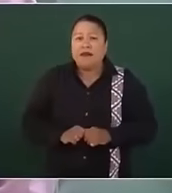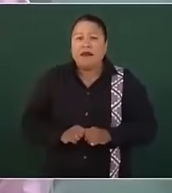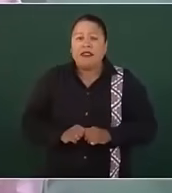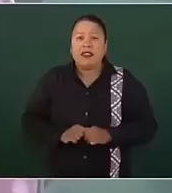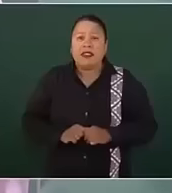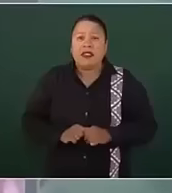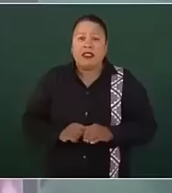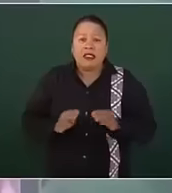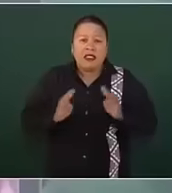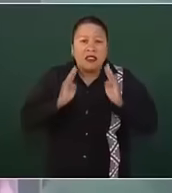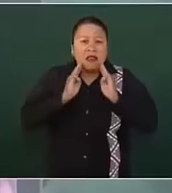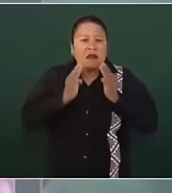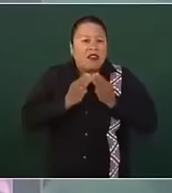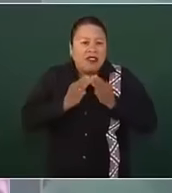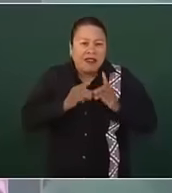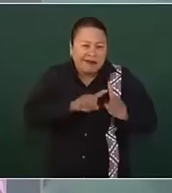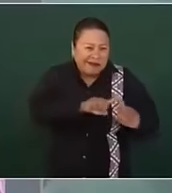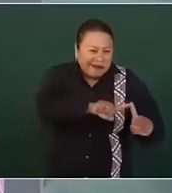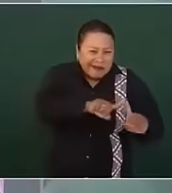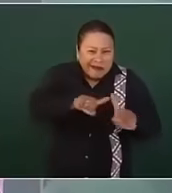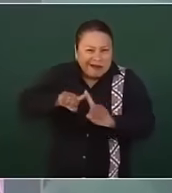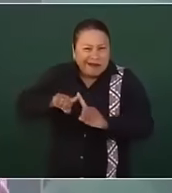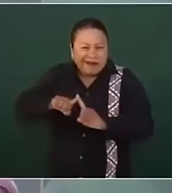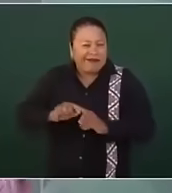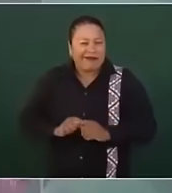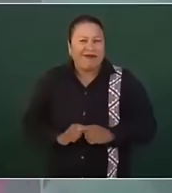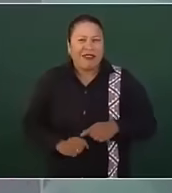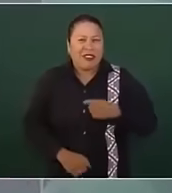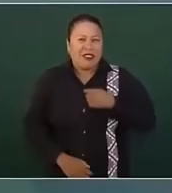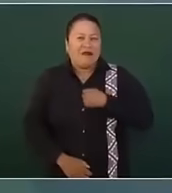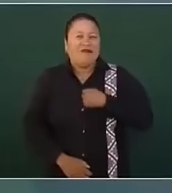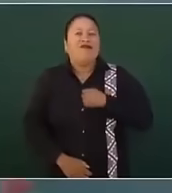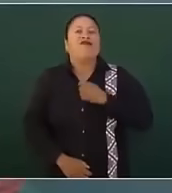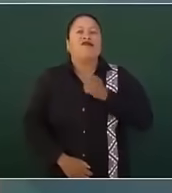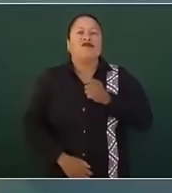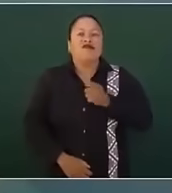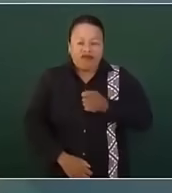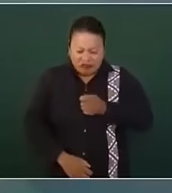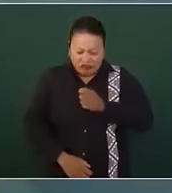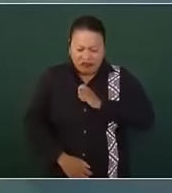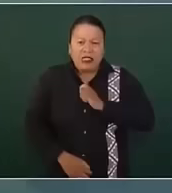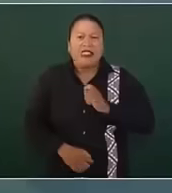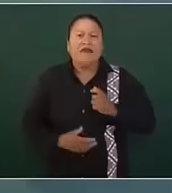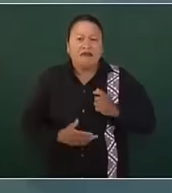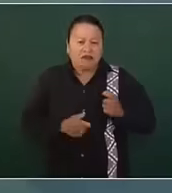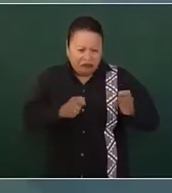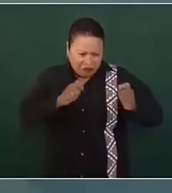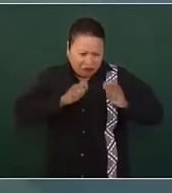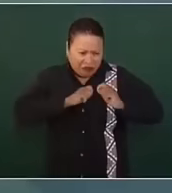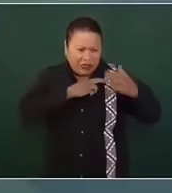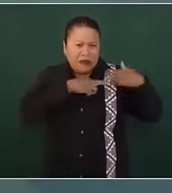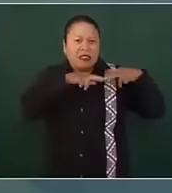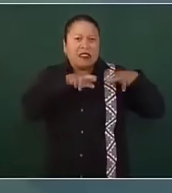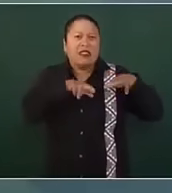la delincuencia de cuello blanco. Nosotros representamos al pueblo de